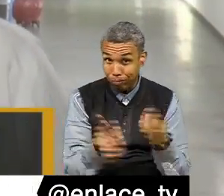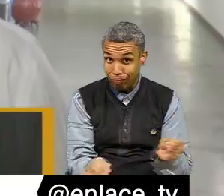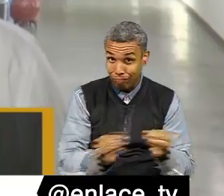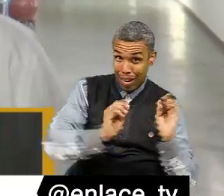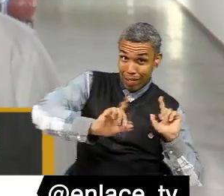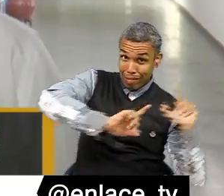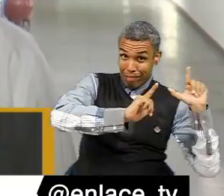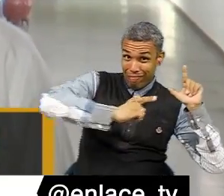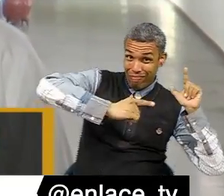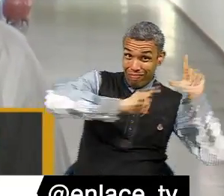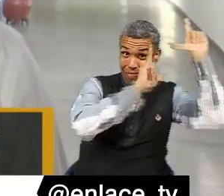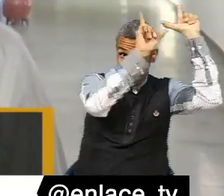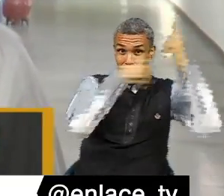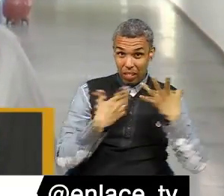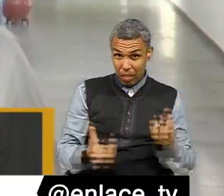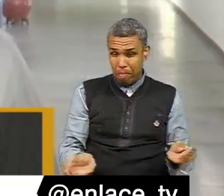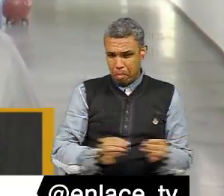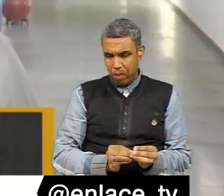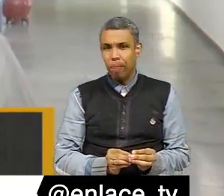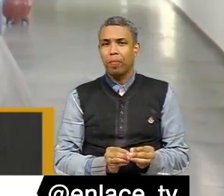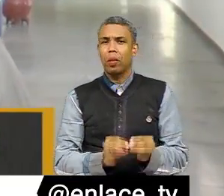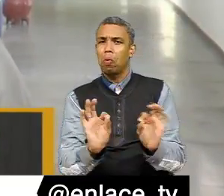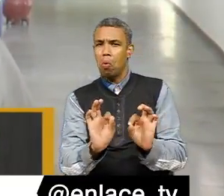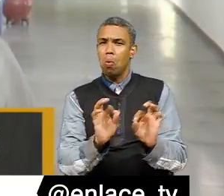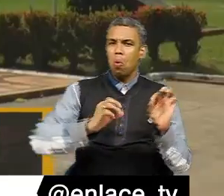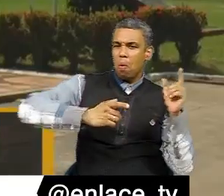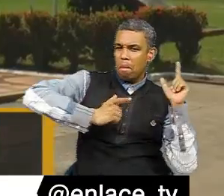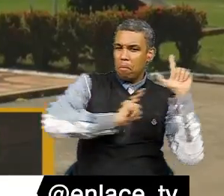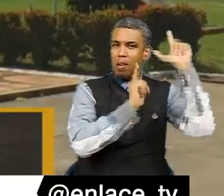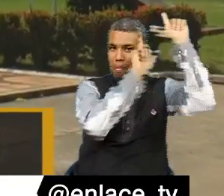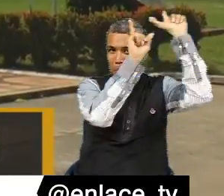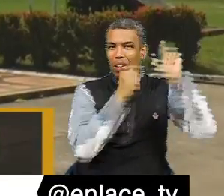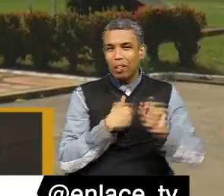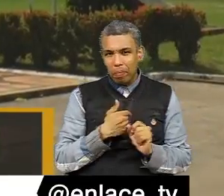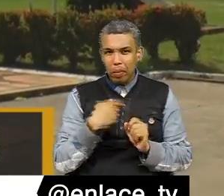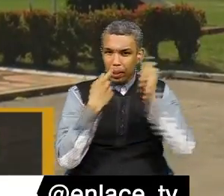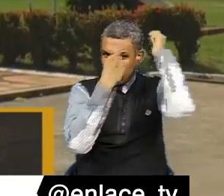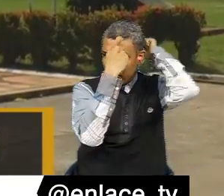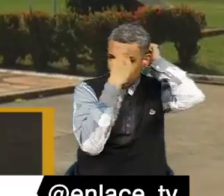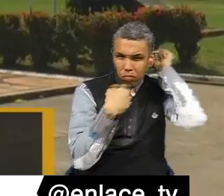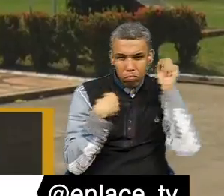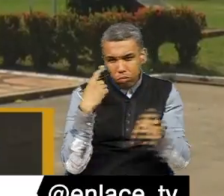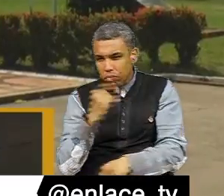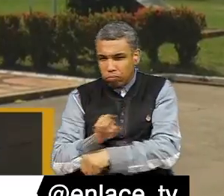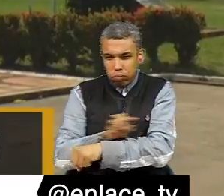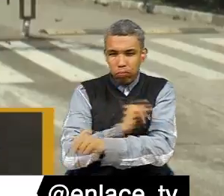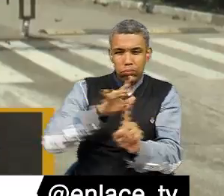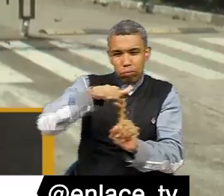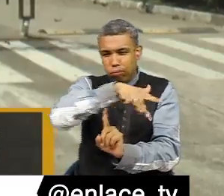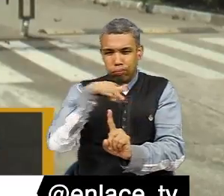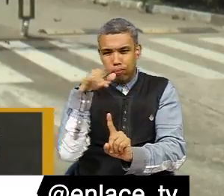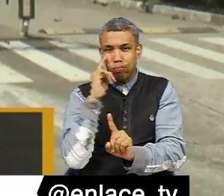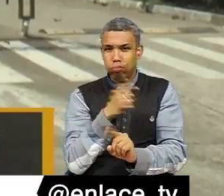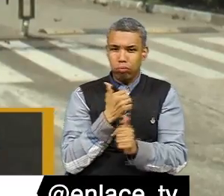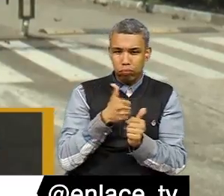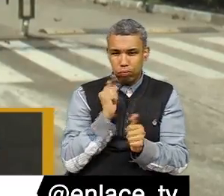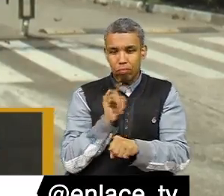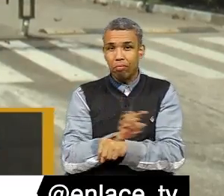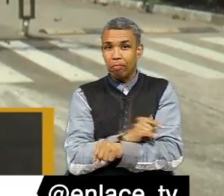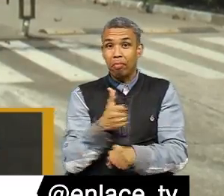la especialización en gerencia de seguridad y salud en el trabajo. Los representantes de las instituciones educativas favorecidas han recibido